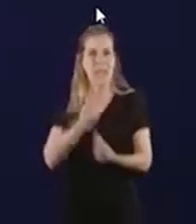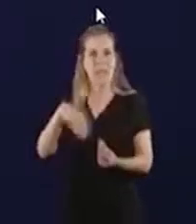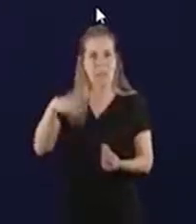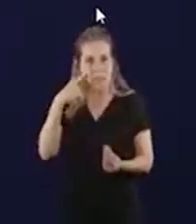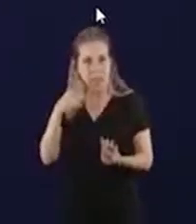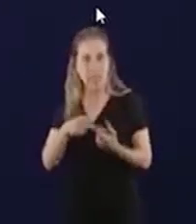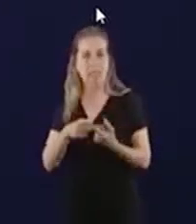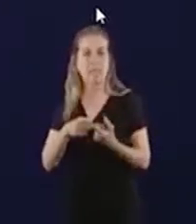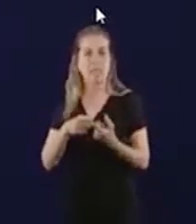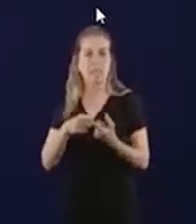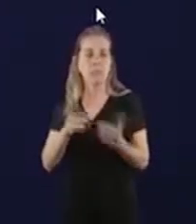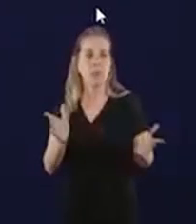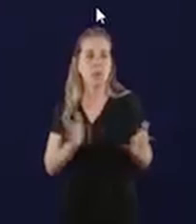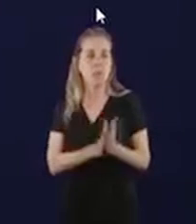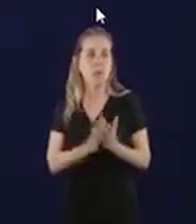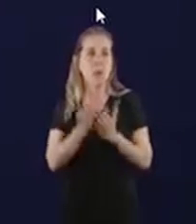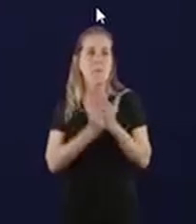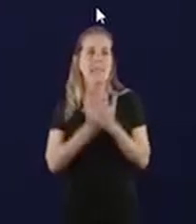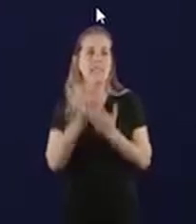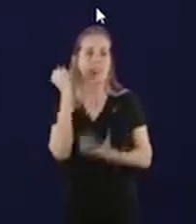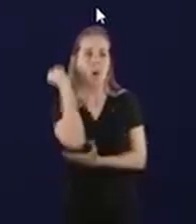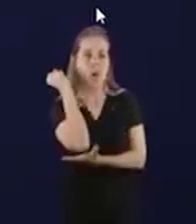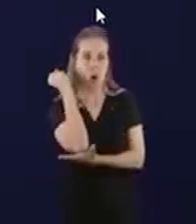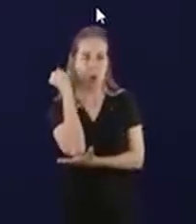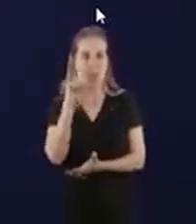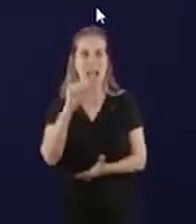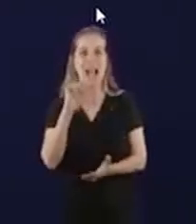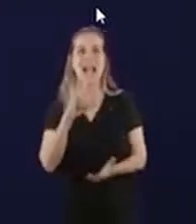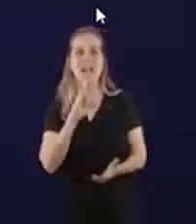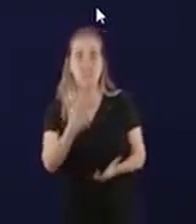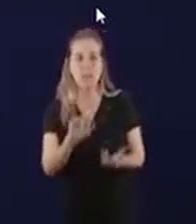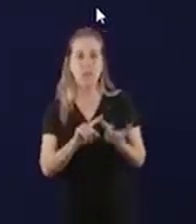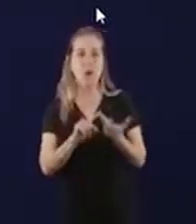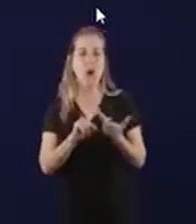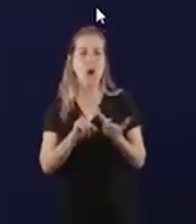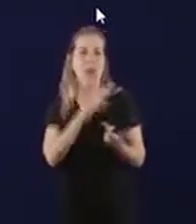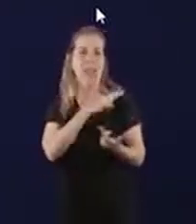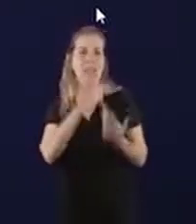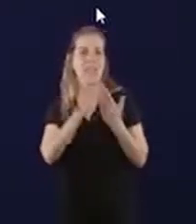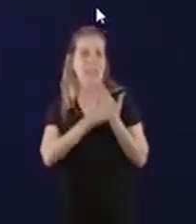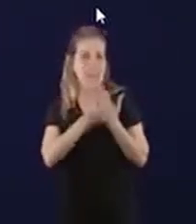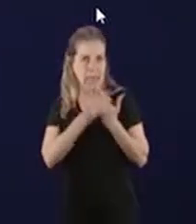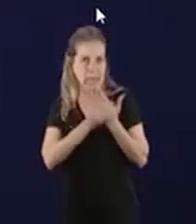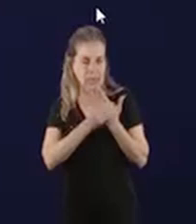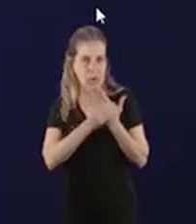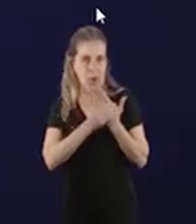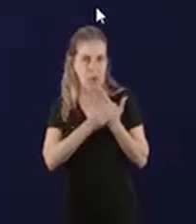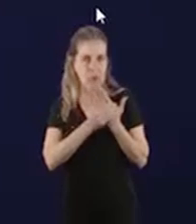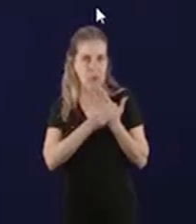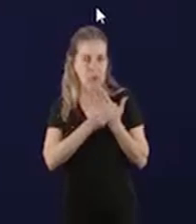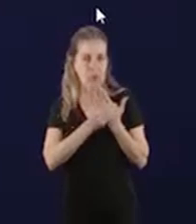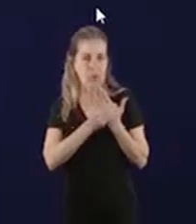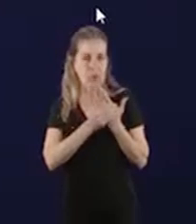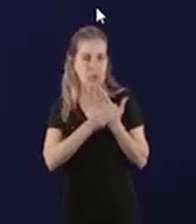eh el ministro de economía Luis caputo el jefe de gabinete el jefe de